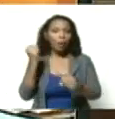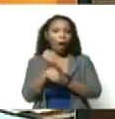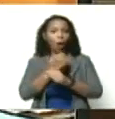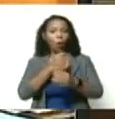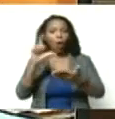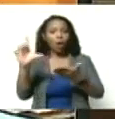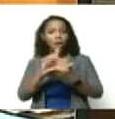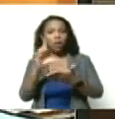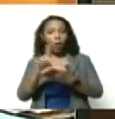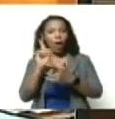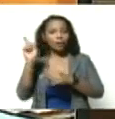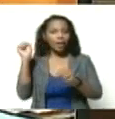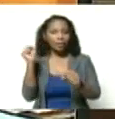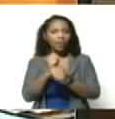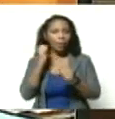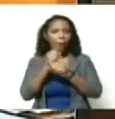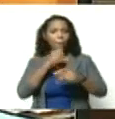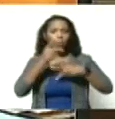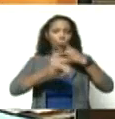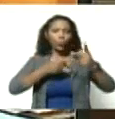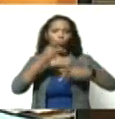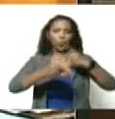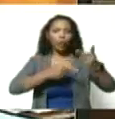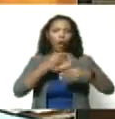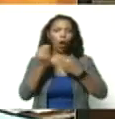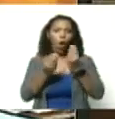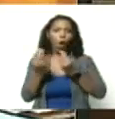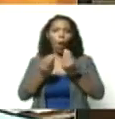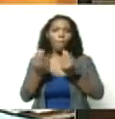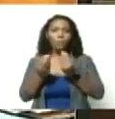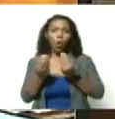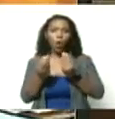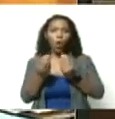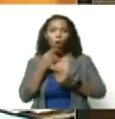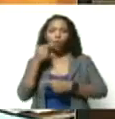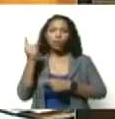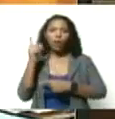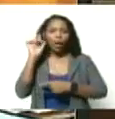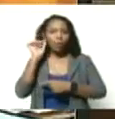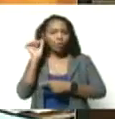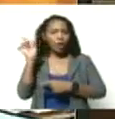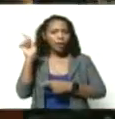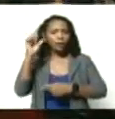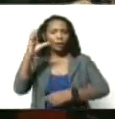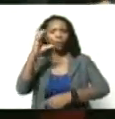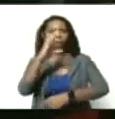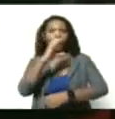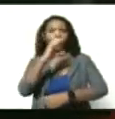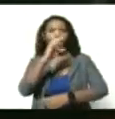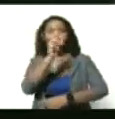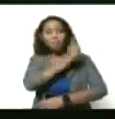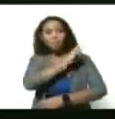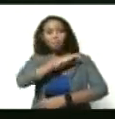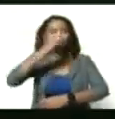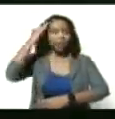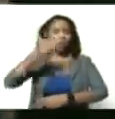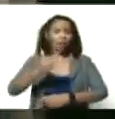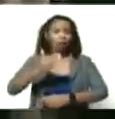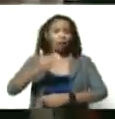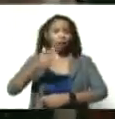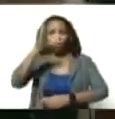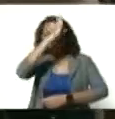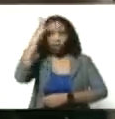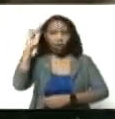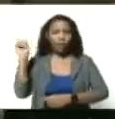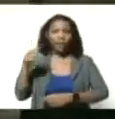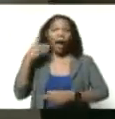literaria, esa obra política, como lo precisaba también el capitán Diosdado Cabello. Hay que ser